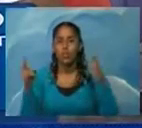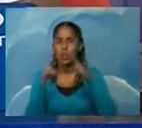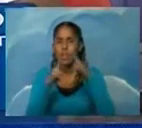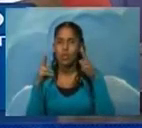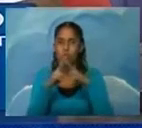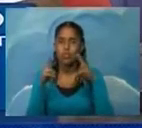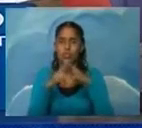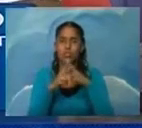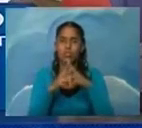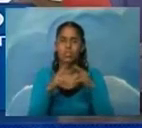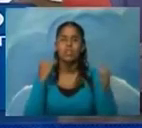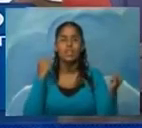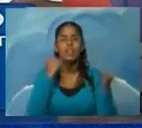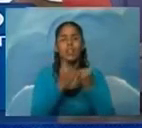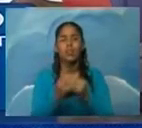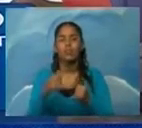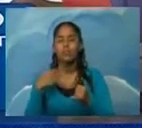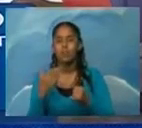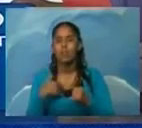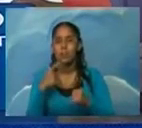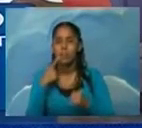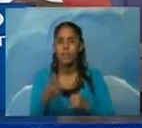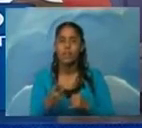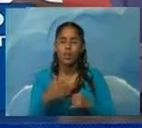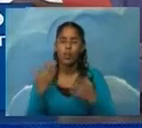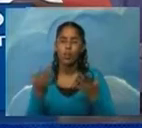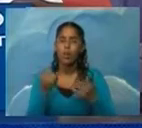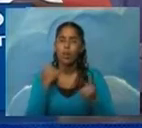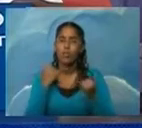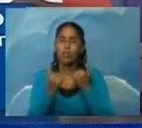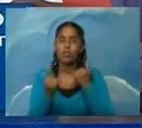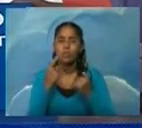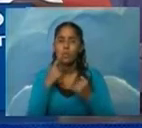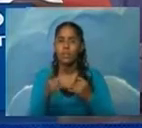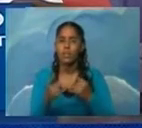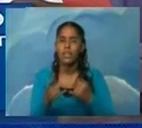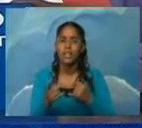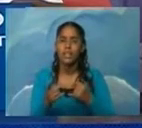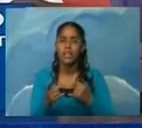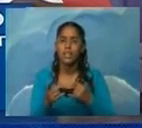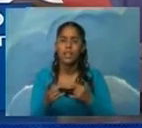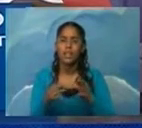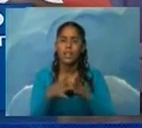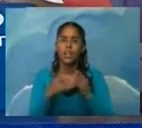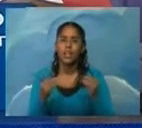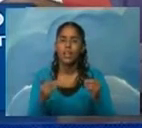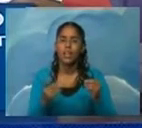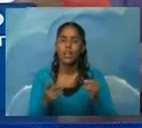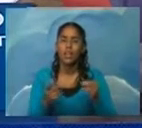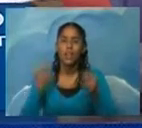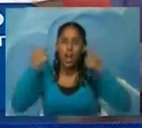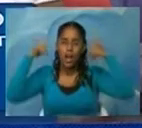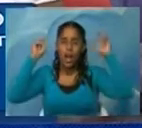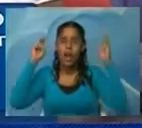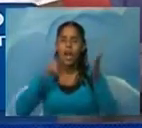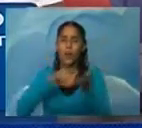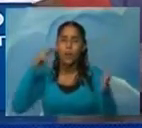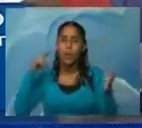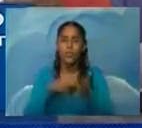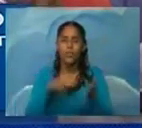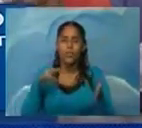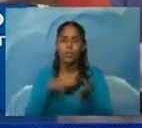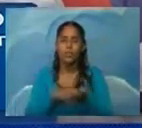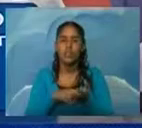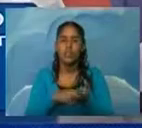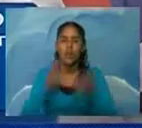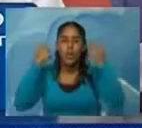conocido. Y el último que me dice aquí, ¿cuál es el último que me dice después del corzo? La cabra montés. La cabra montés.